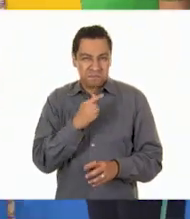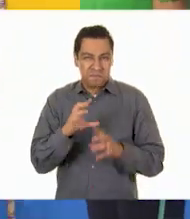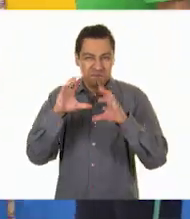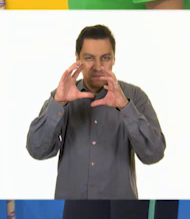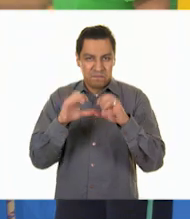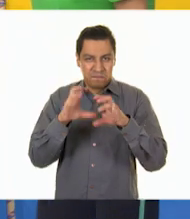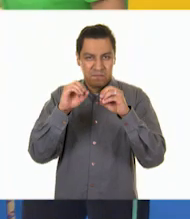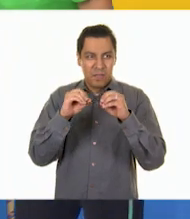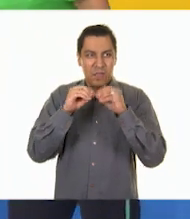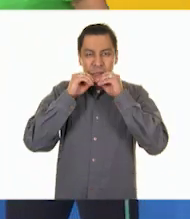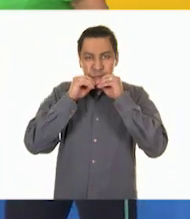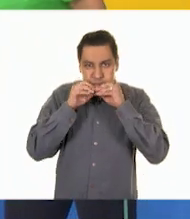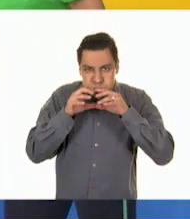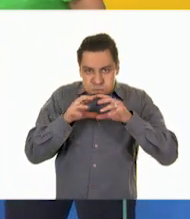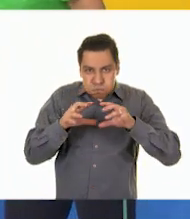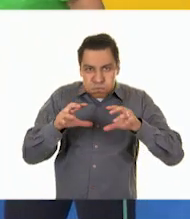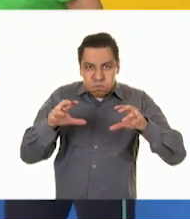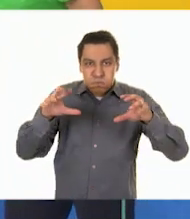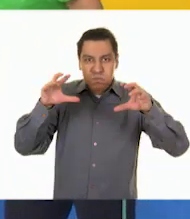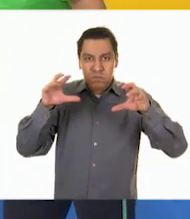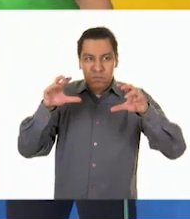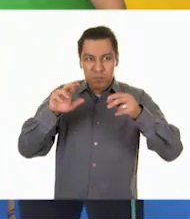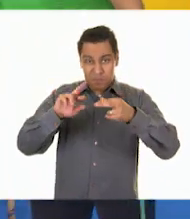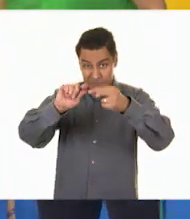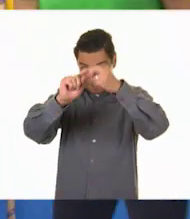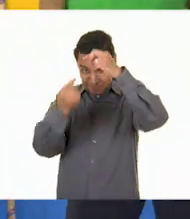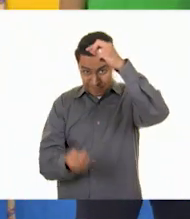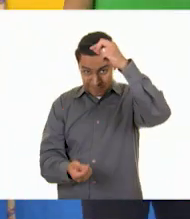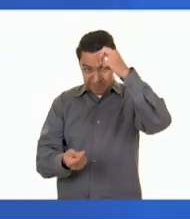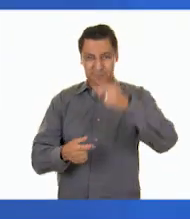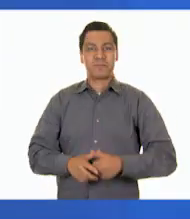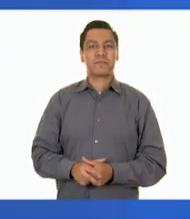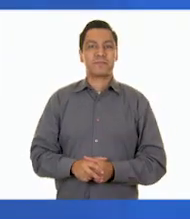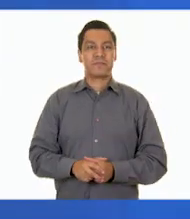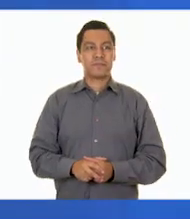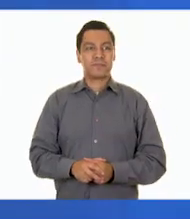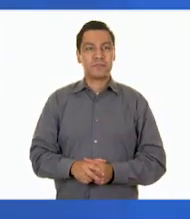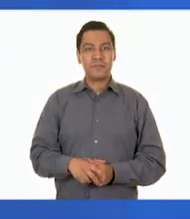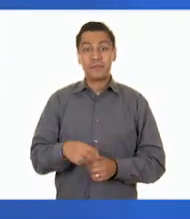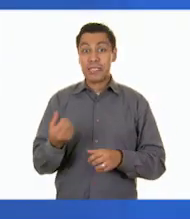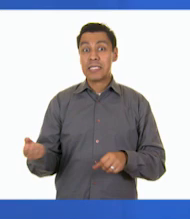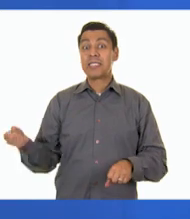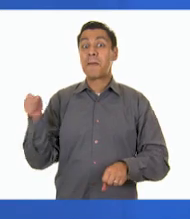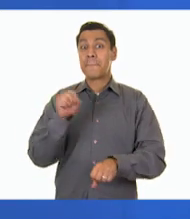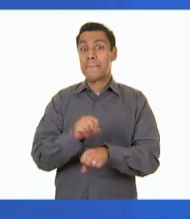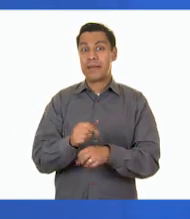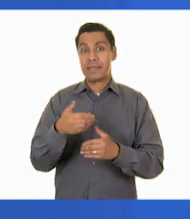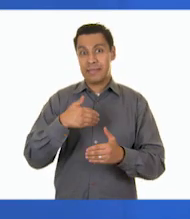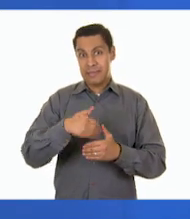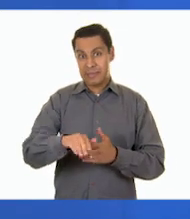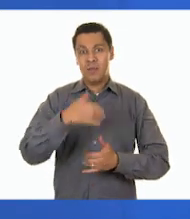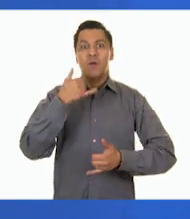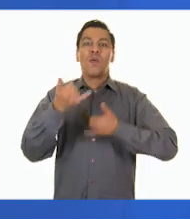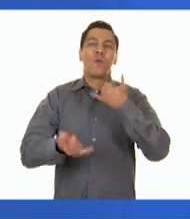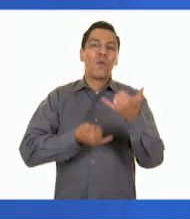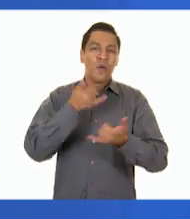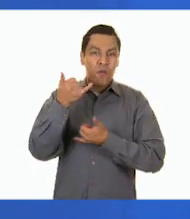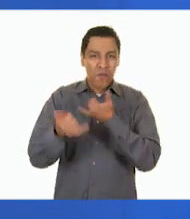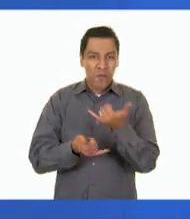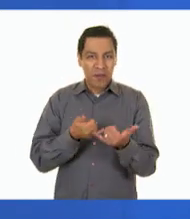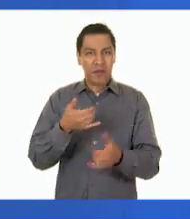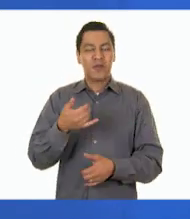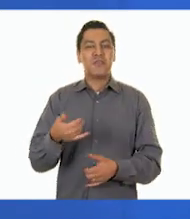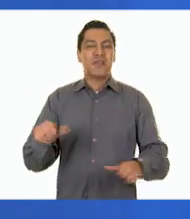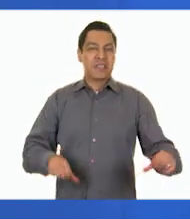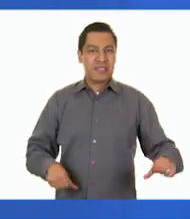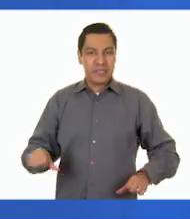y un globo inflado y amarrado muy bien en estas semanas estamos realizando juegos y actividades que les